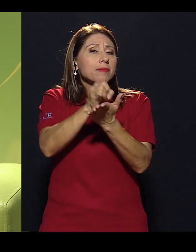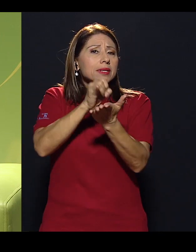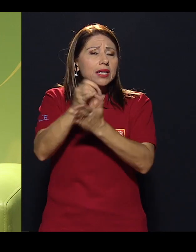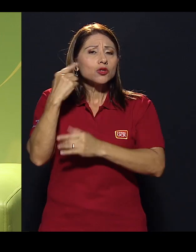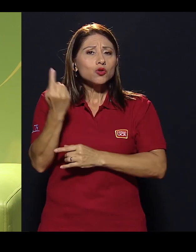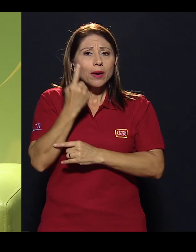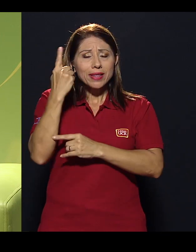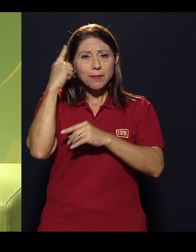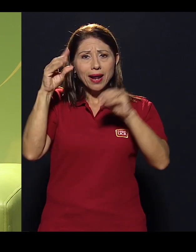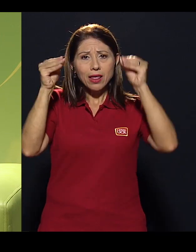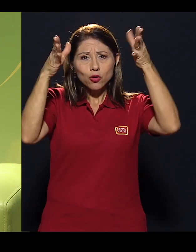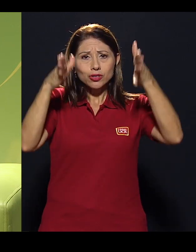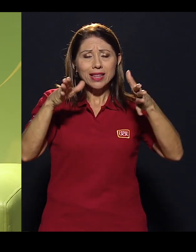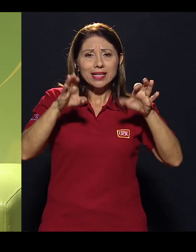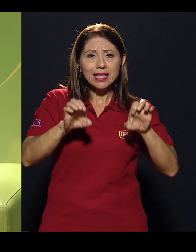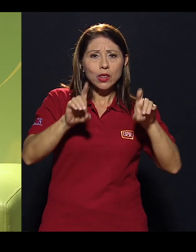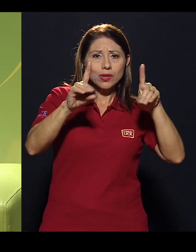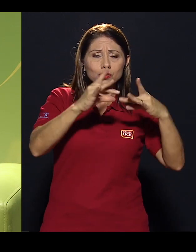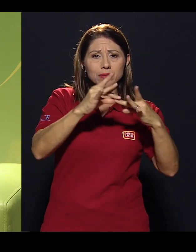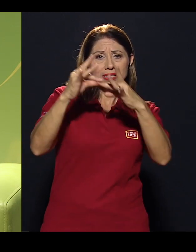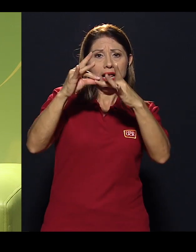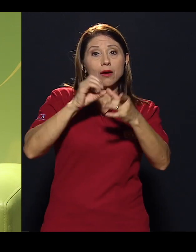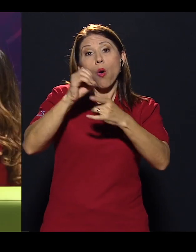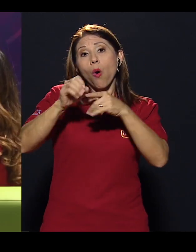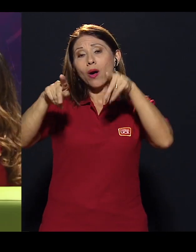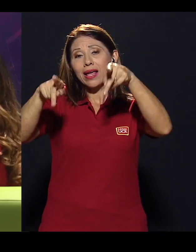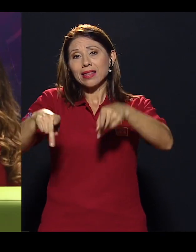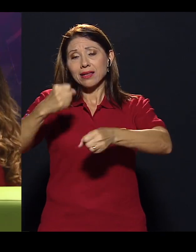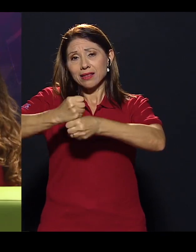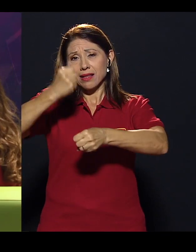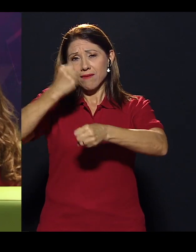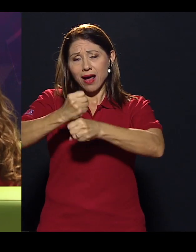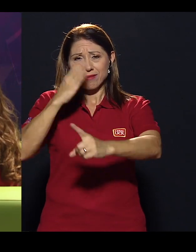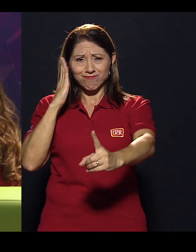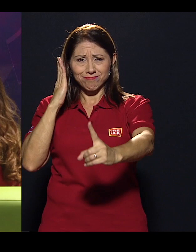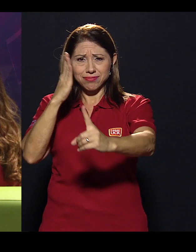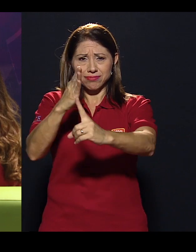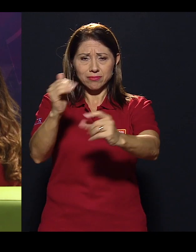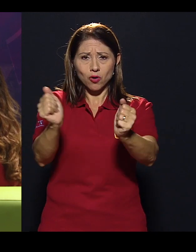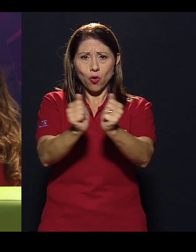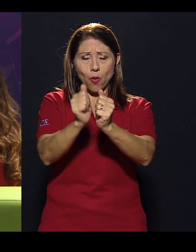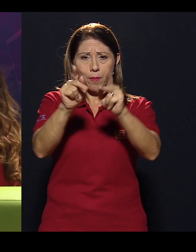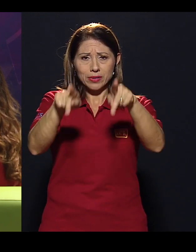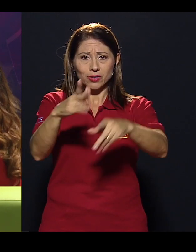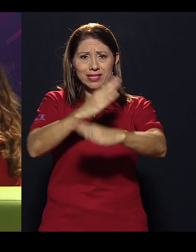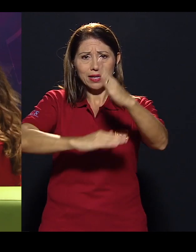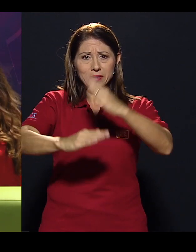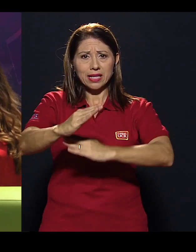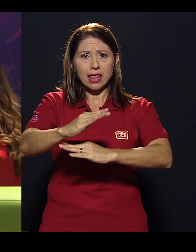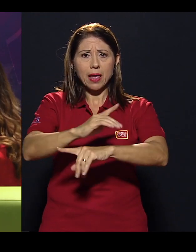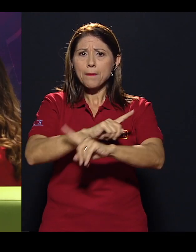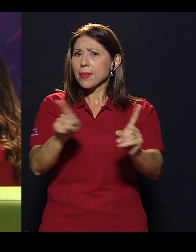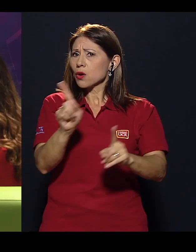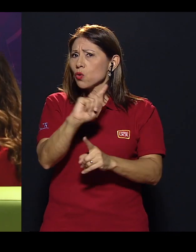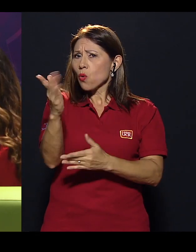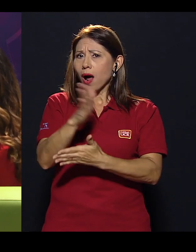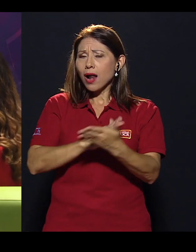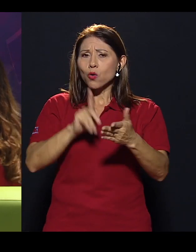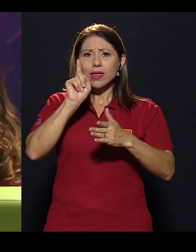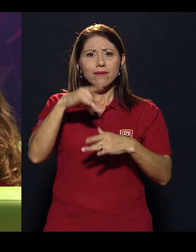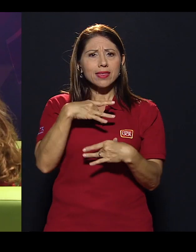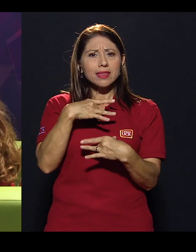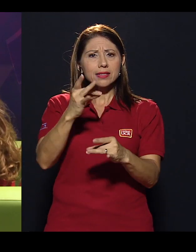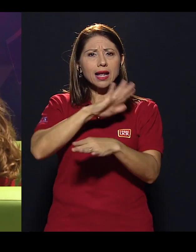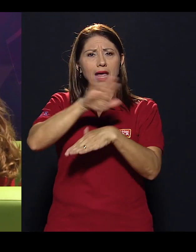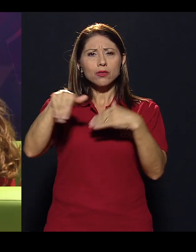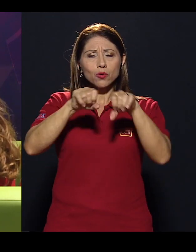investigación solo para docentes de educación especial o para gente que trabaja directamente solo con la población con discapacidad y no algo que debiera interesar a